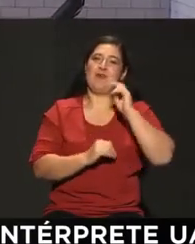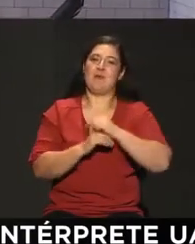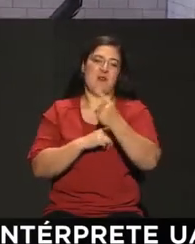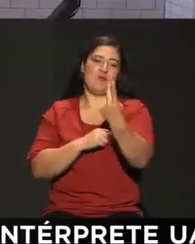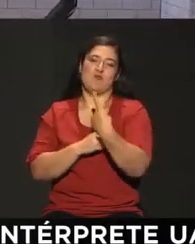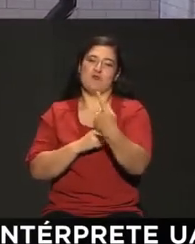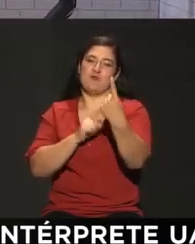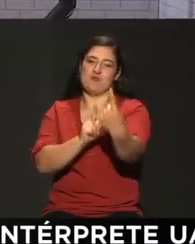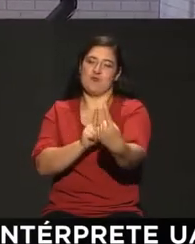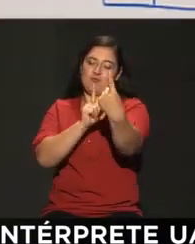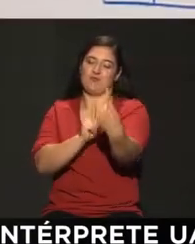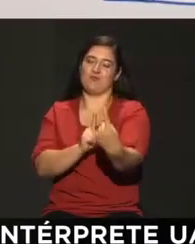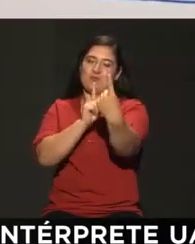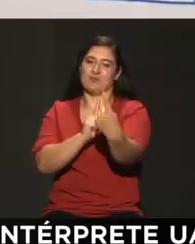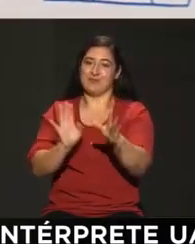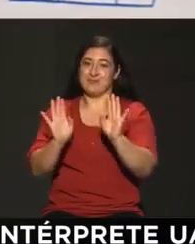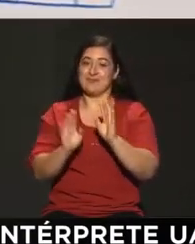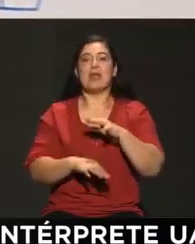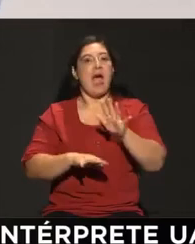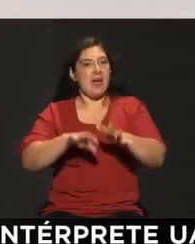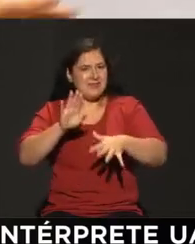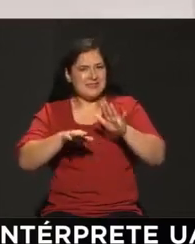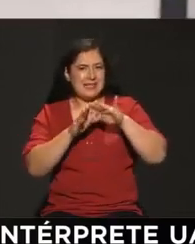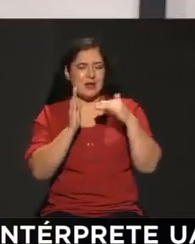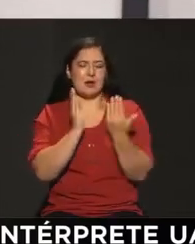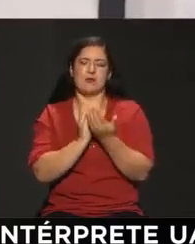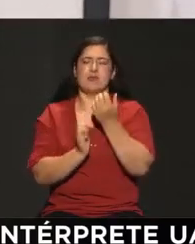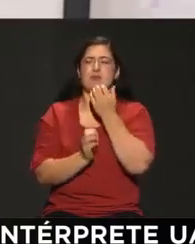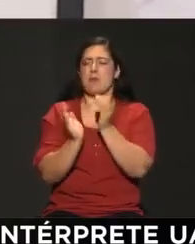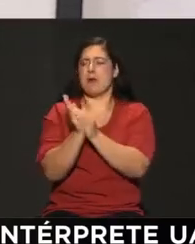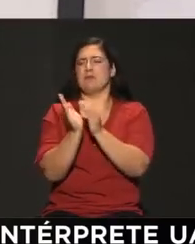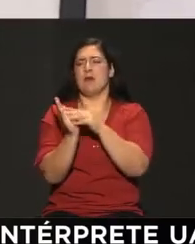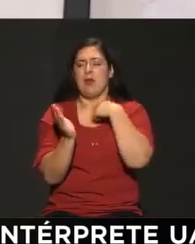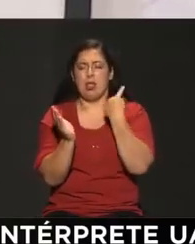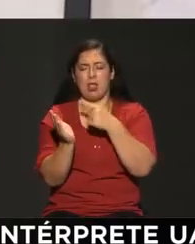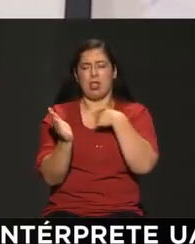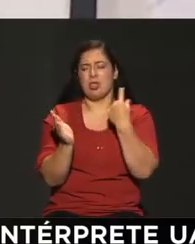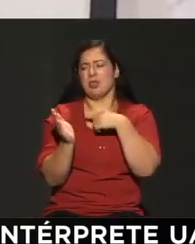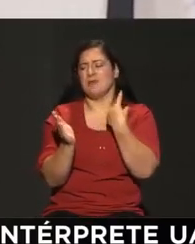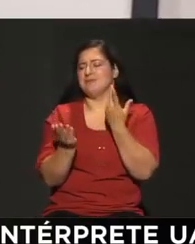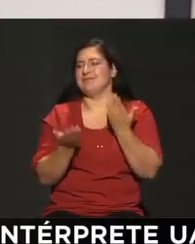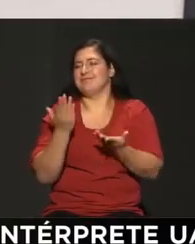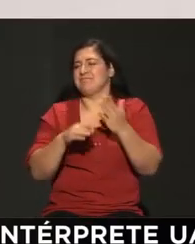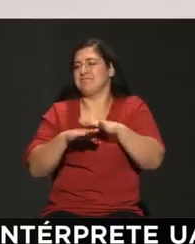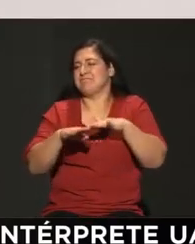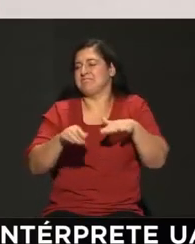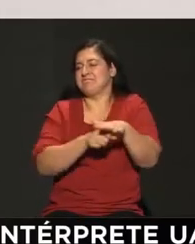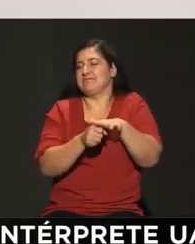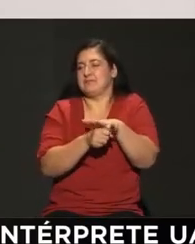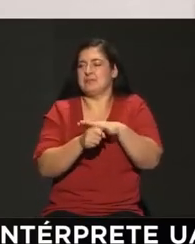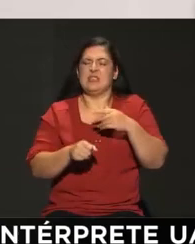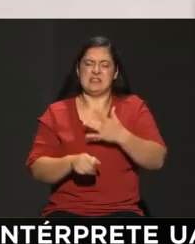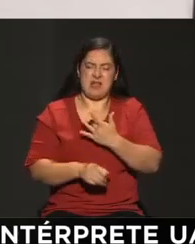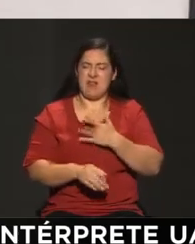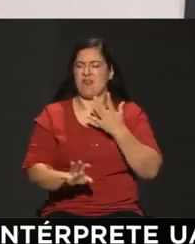1-1. ¿Sí? Hay veces que tenemos en el colegio, estamos mal en una materia por alguna situación y decimos, no, de pronto ya no